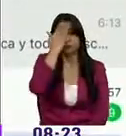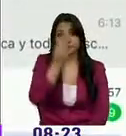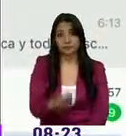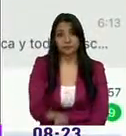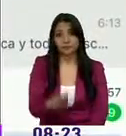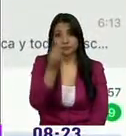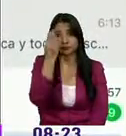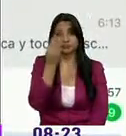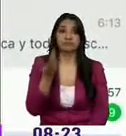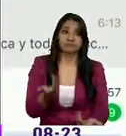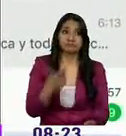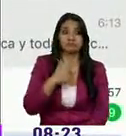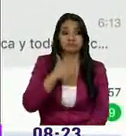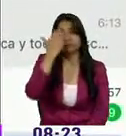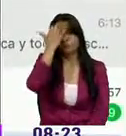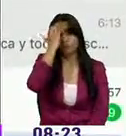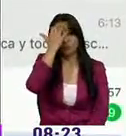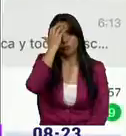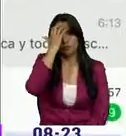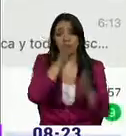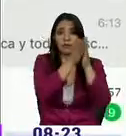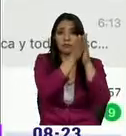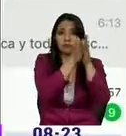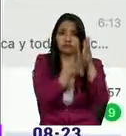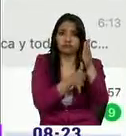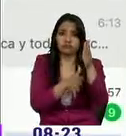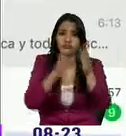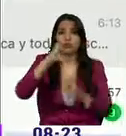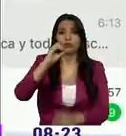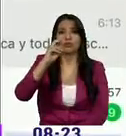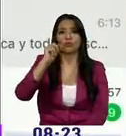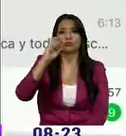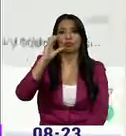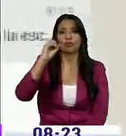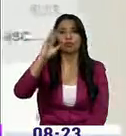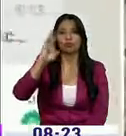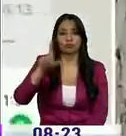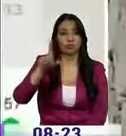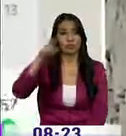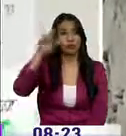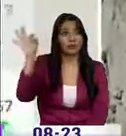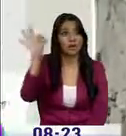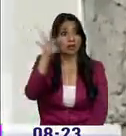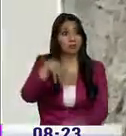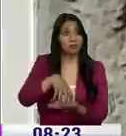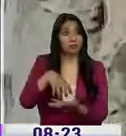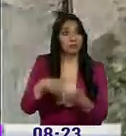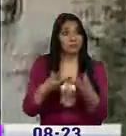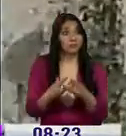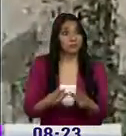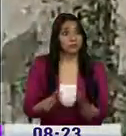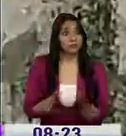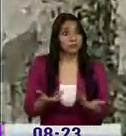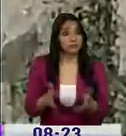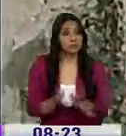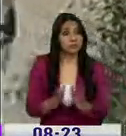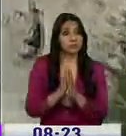hacer llegar una preocupación. Un talud que está por caer en Conocoto y la GAT no hace nada al respecto. Vean